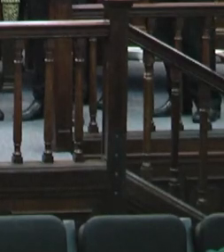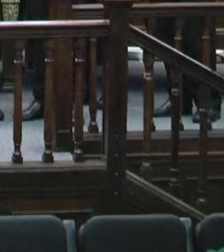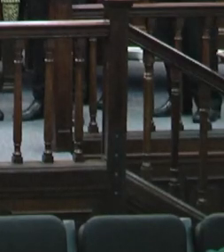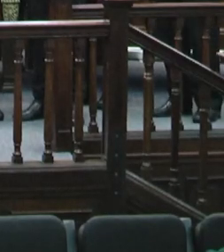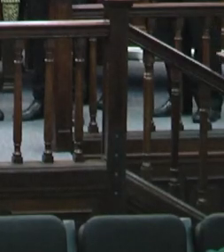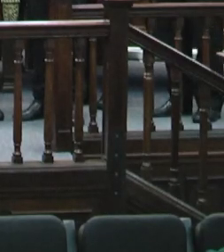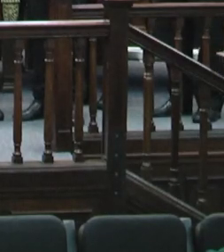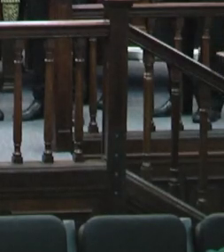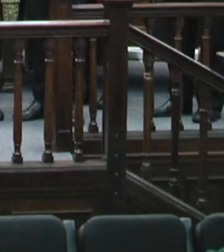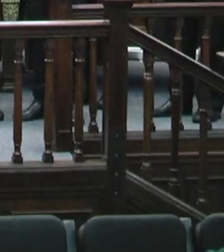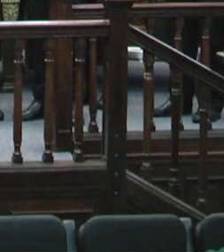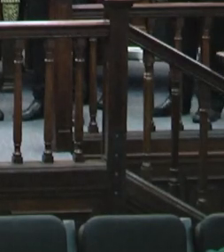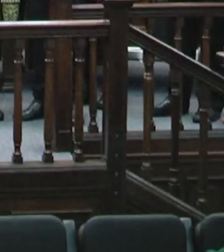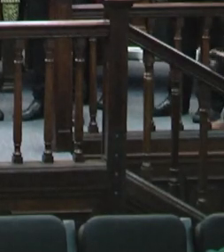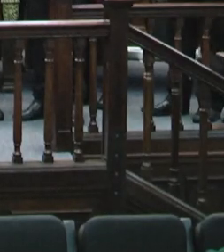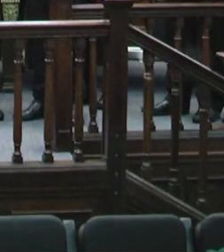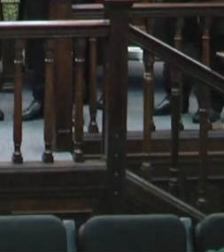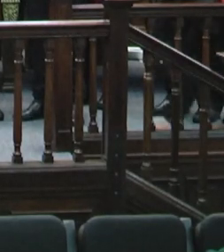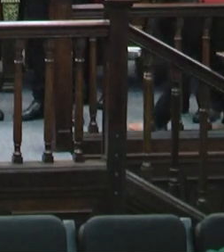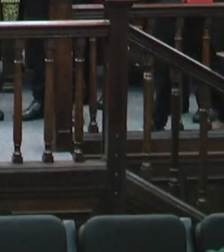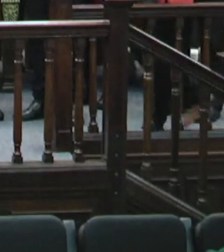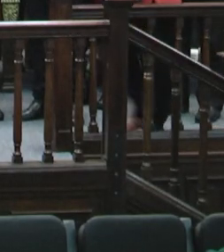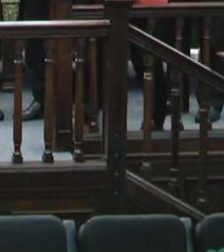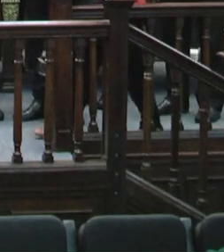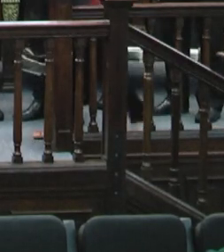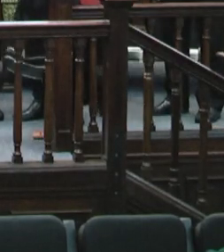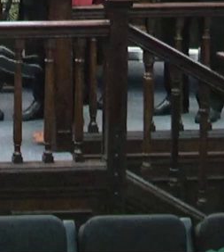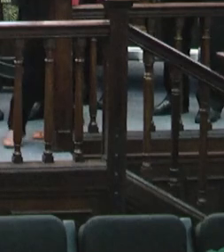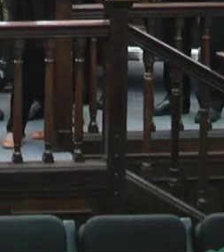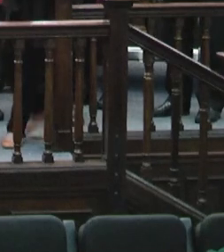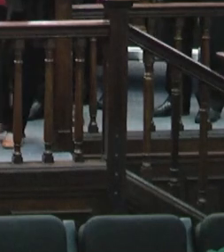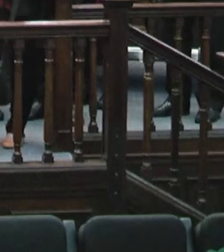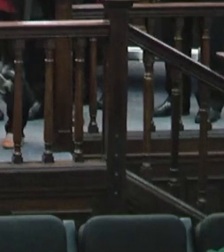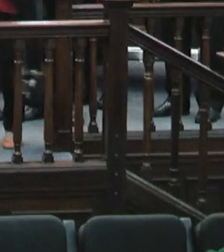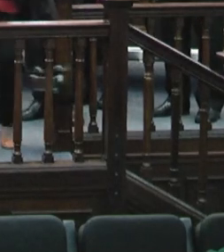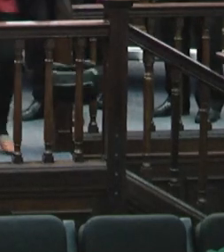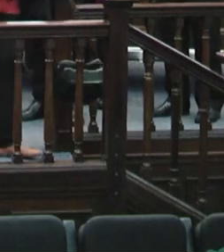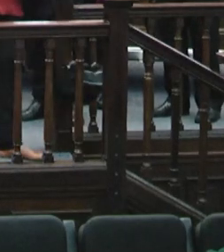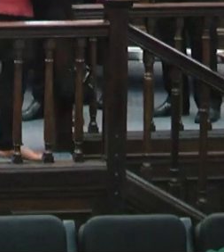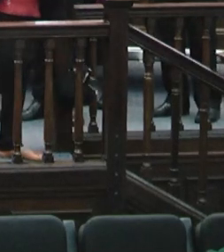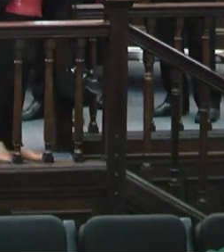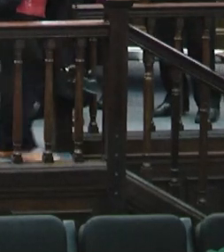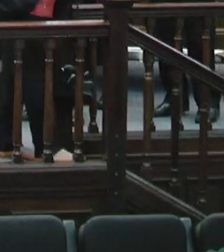Situación que mucho agradecemos. El Coro de Hombres Gays de Montevideo surge en el